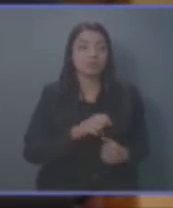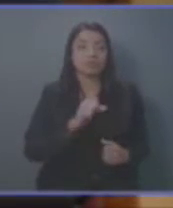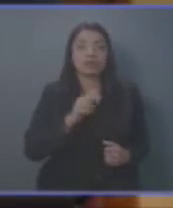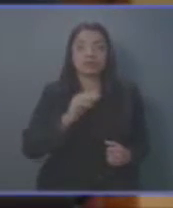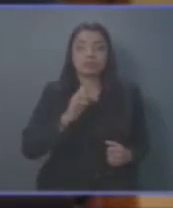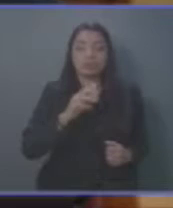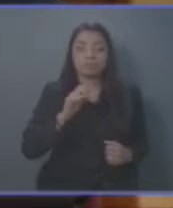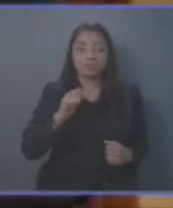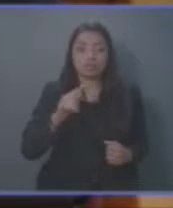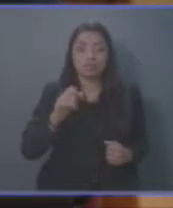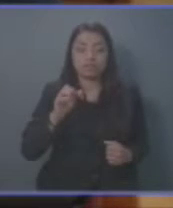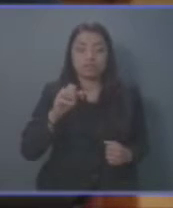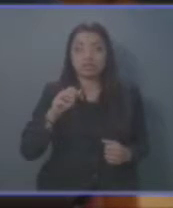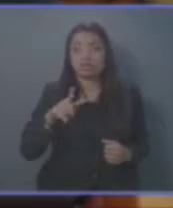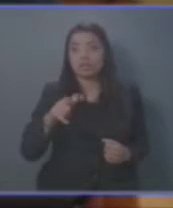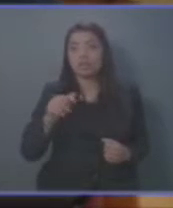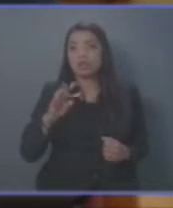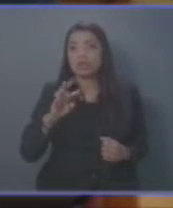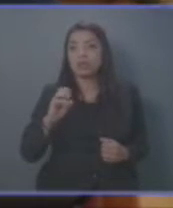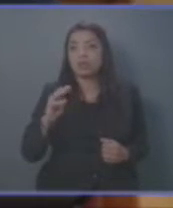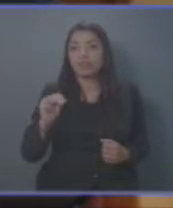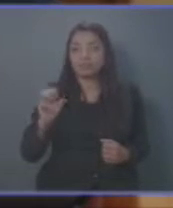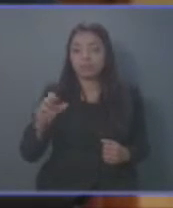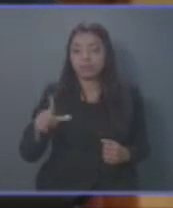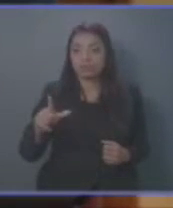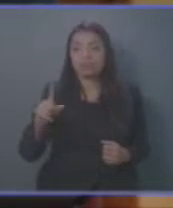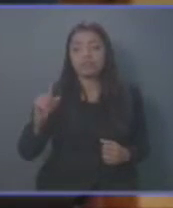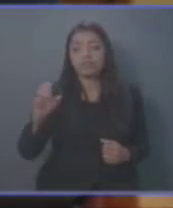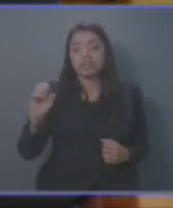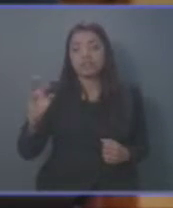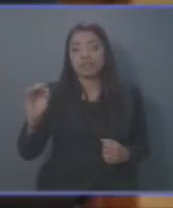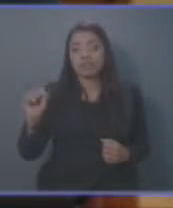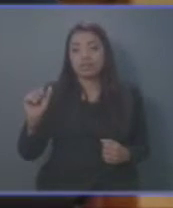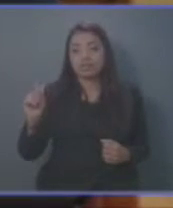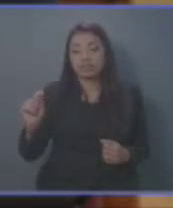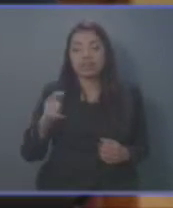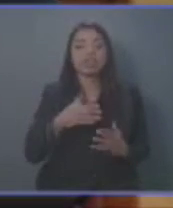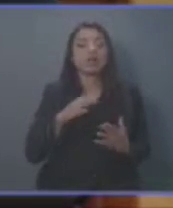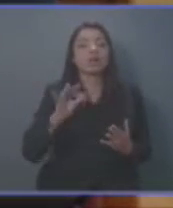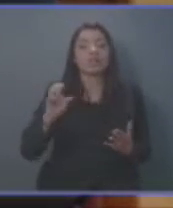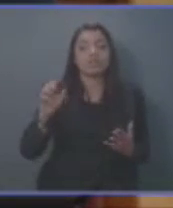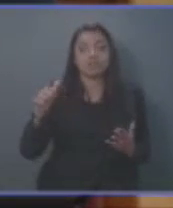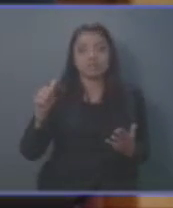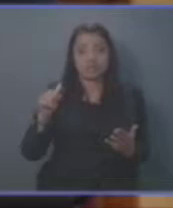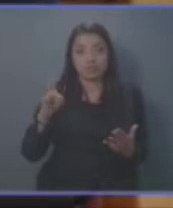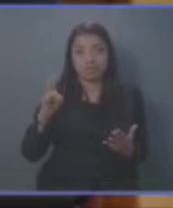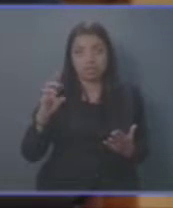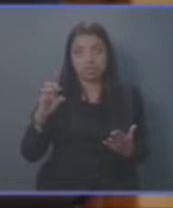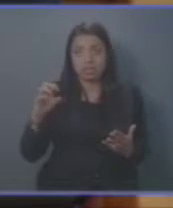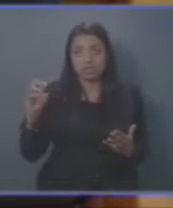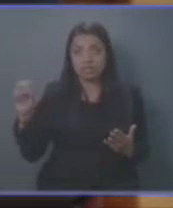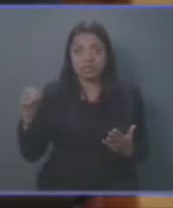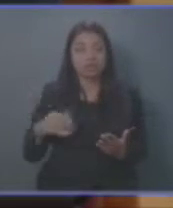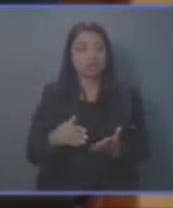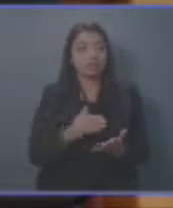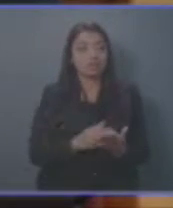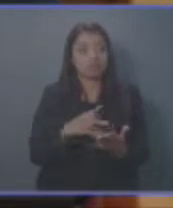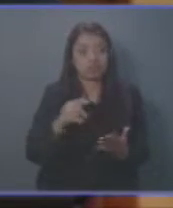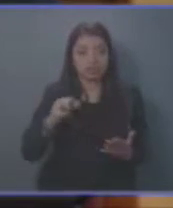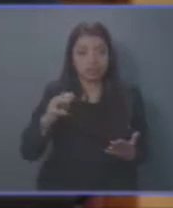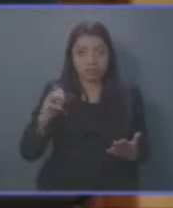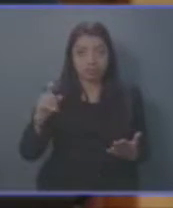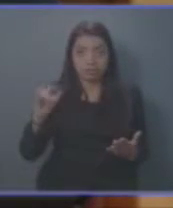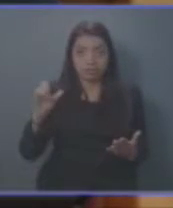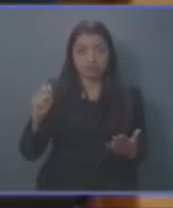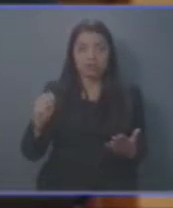Simvastatin AB 40 miligramos 100 FCT FSA, cantidad 700. Tamoxifen